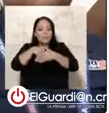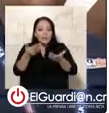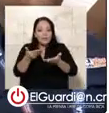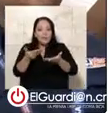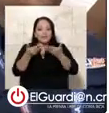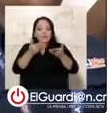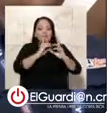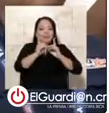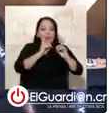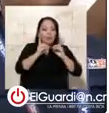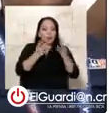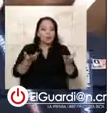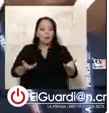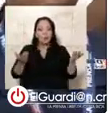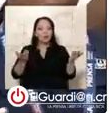ese diálogo o ese